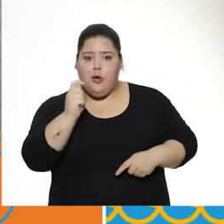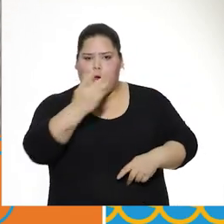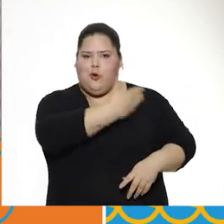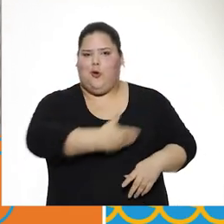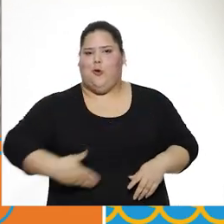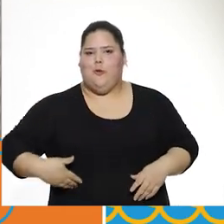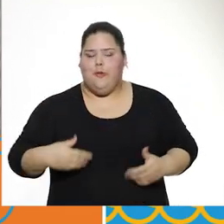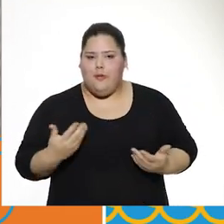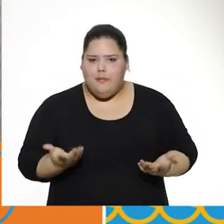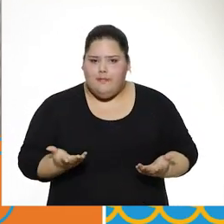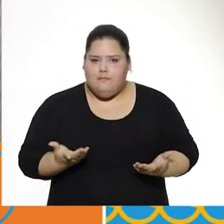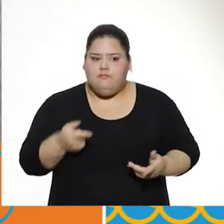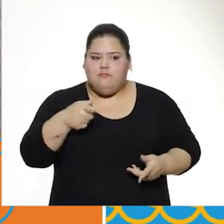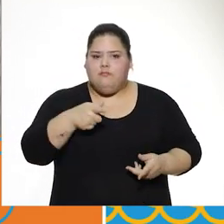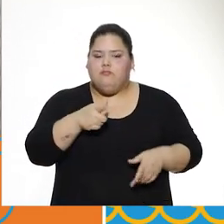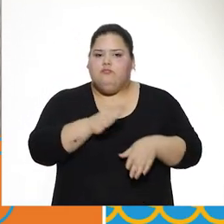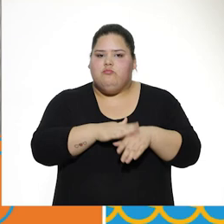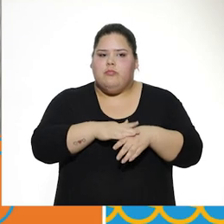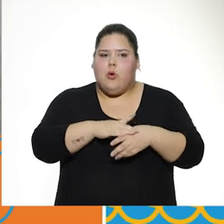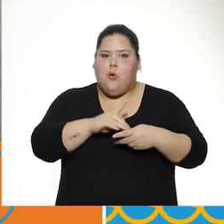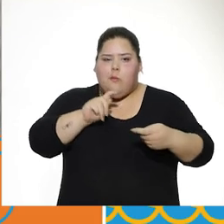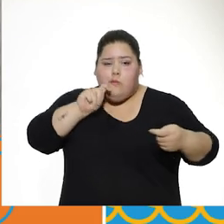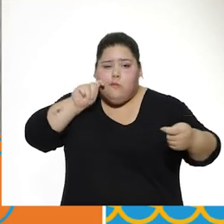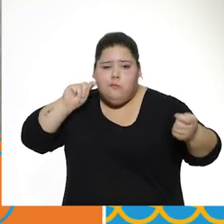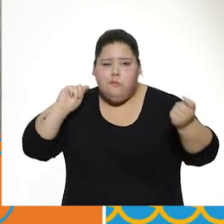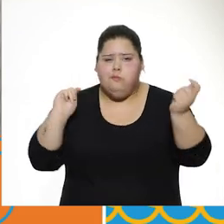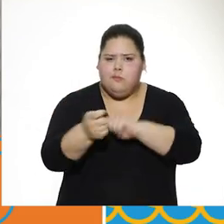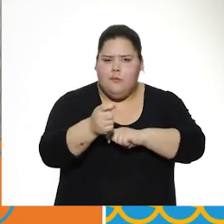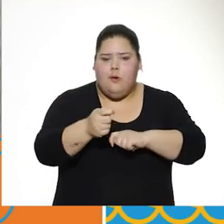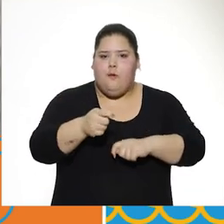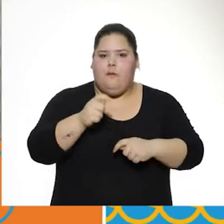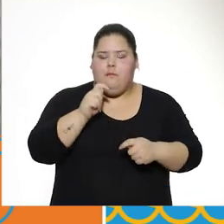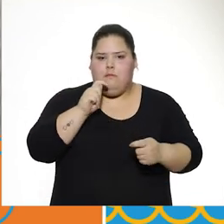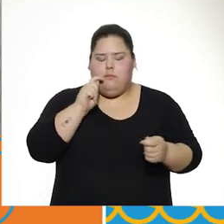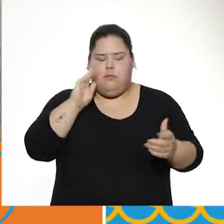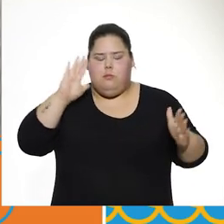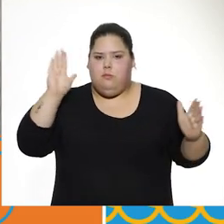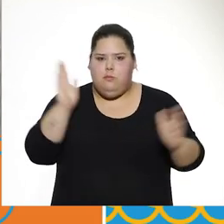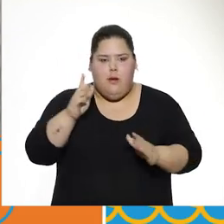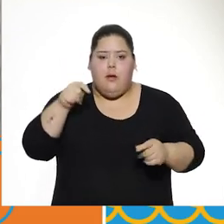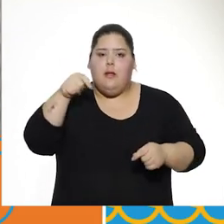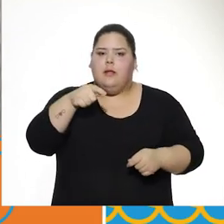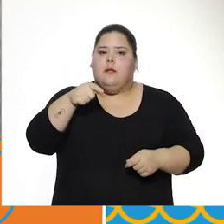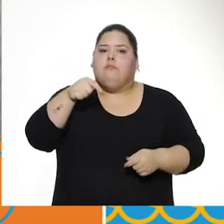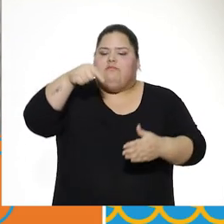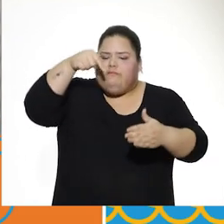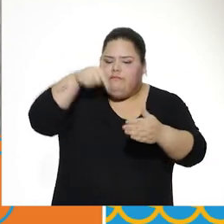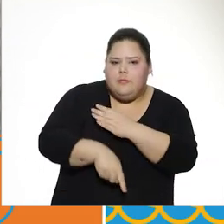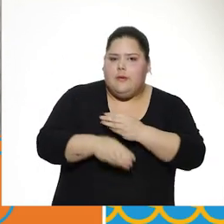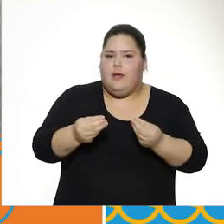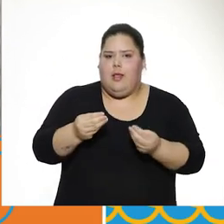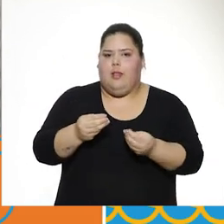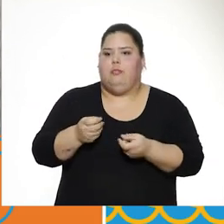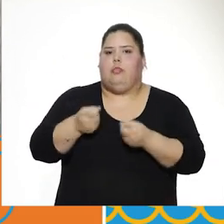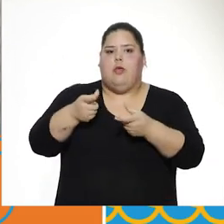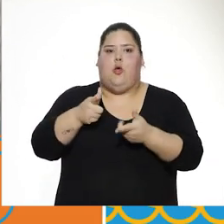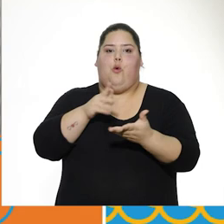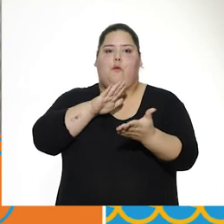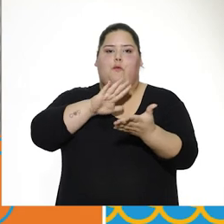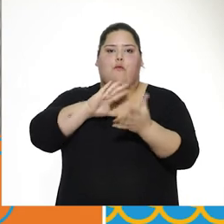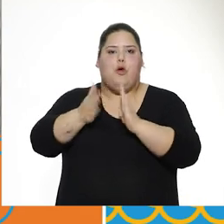que gobiernan y llevan adelante una transformación tan profunda que lleva a un nuevo